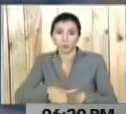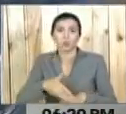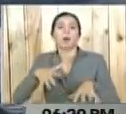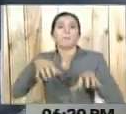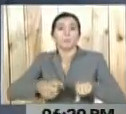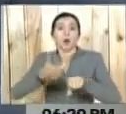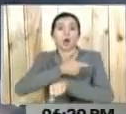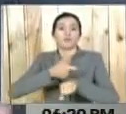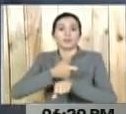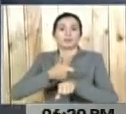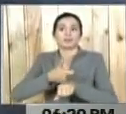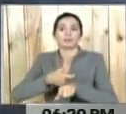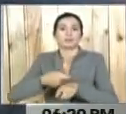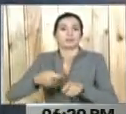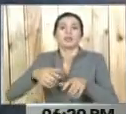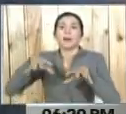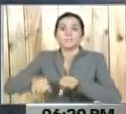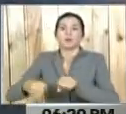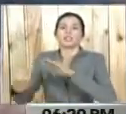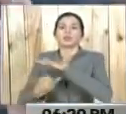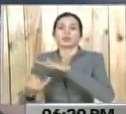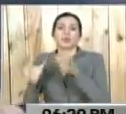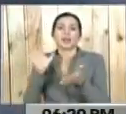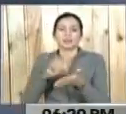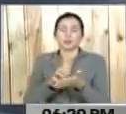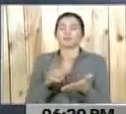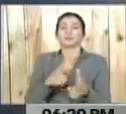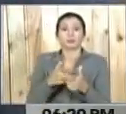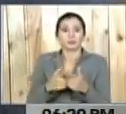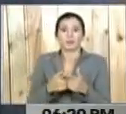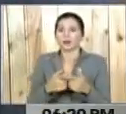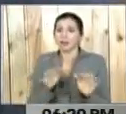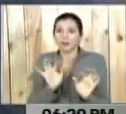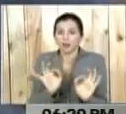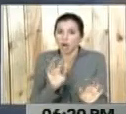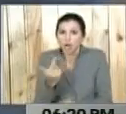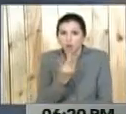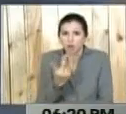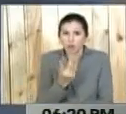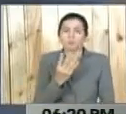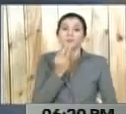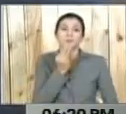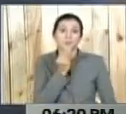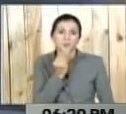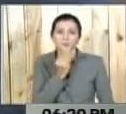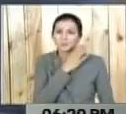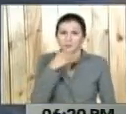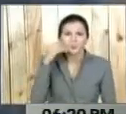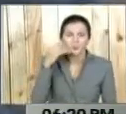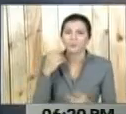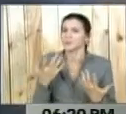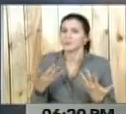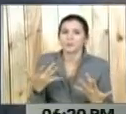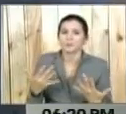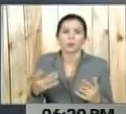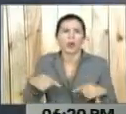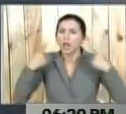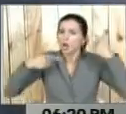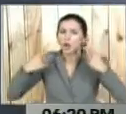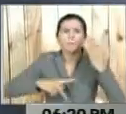gobierno, sino tomar las demás instituciones del Estado. Y en ese plan que tienen absolutamente